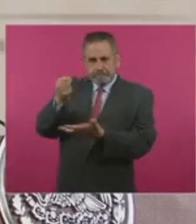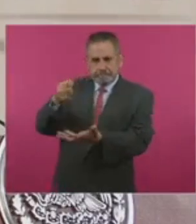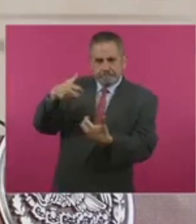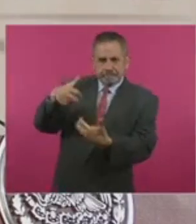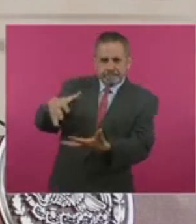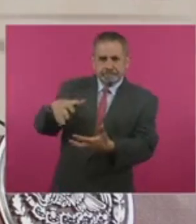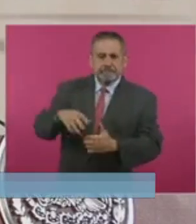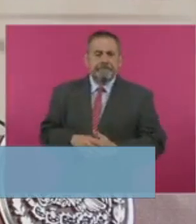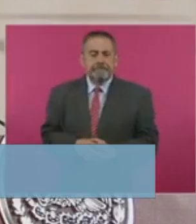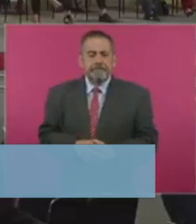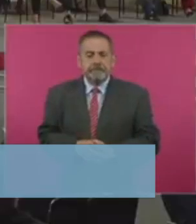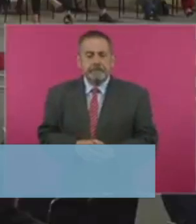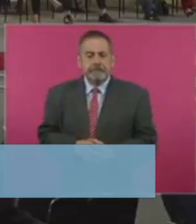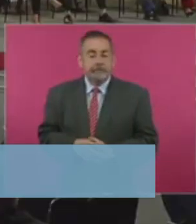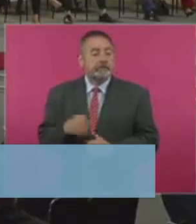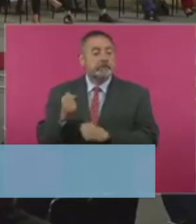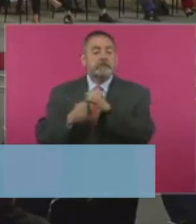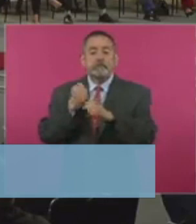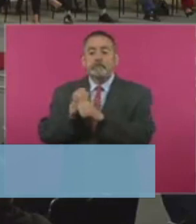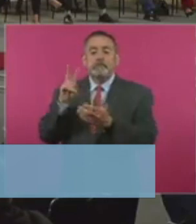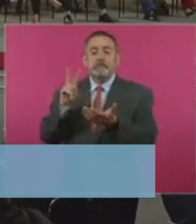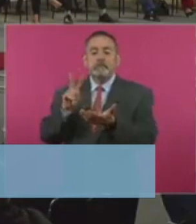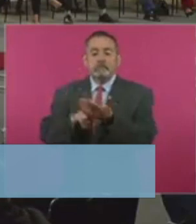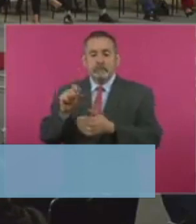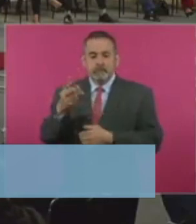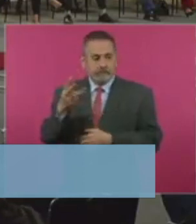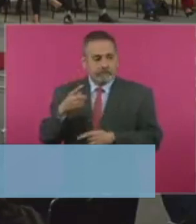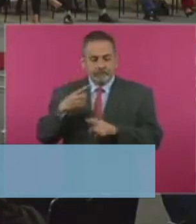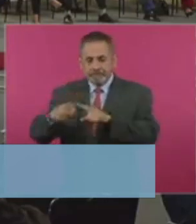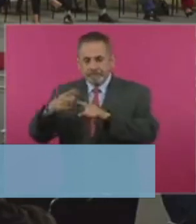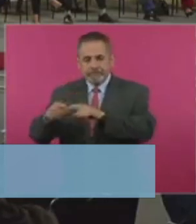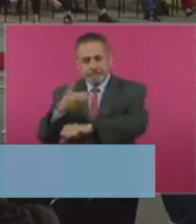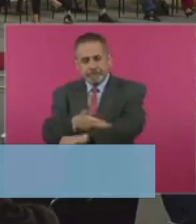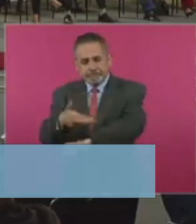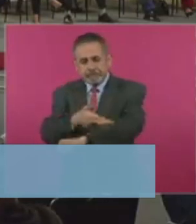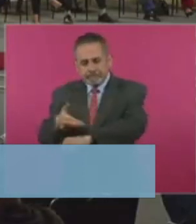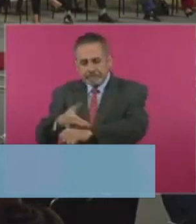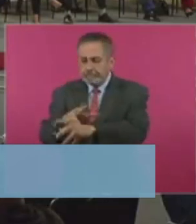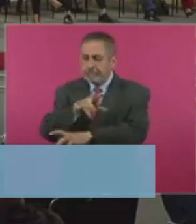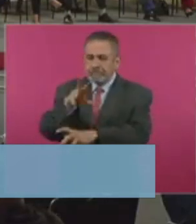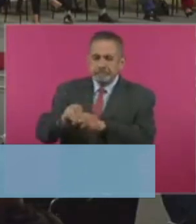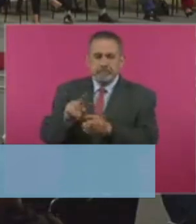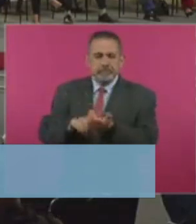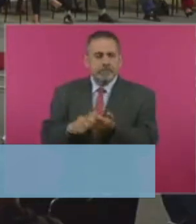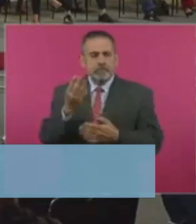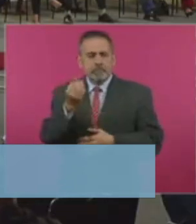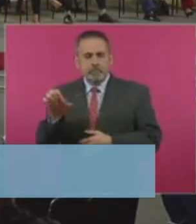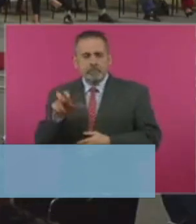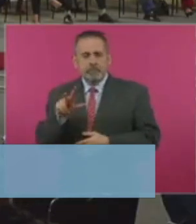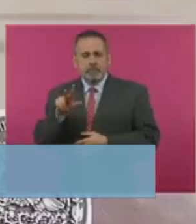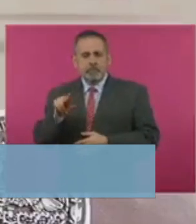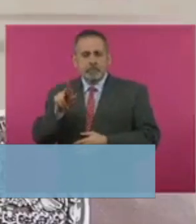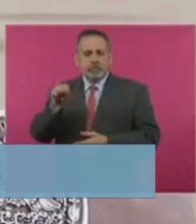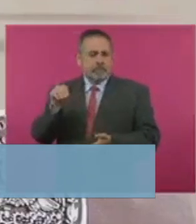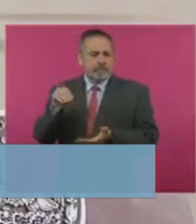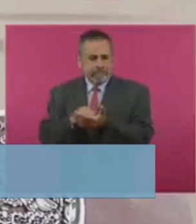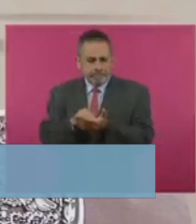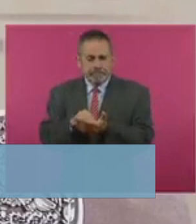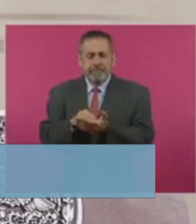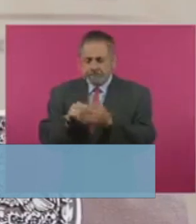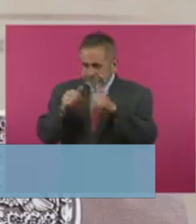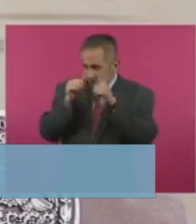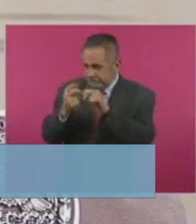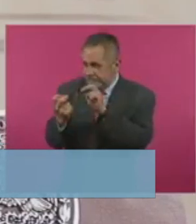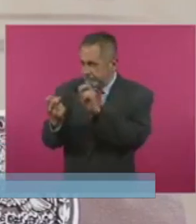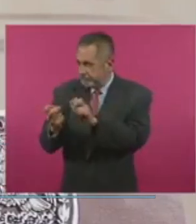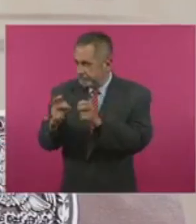lo que va de 2023 en estos 16 estados se han realizado 987,000 consultas de especialidad cuatro